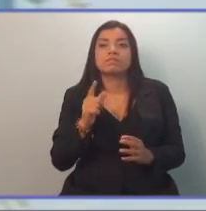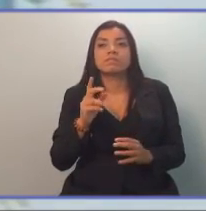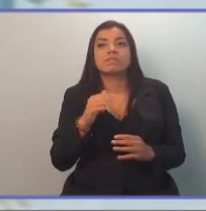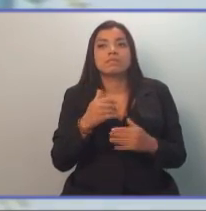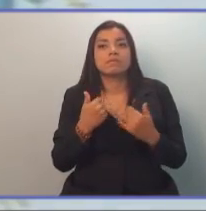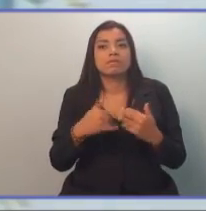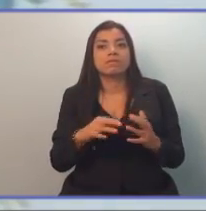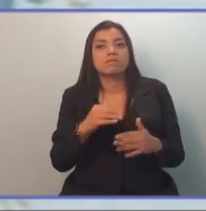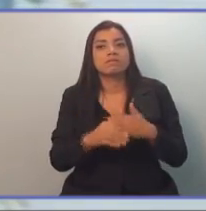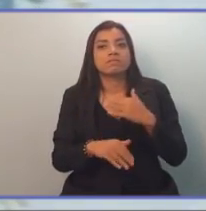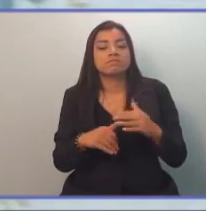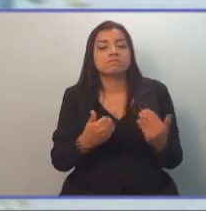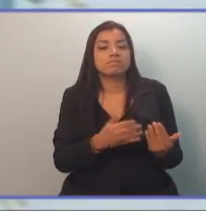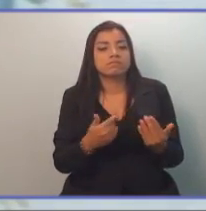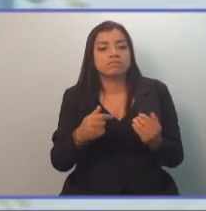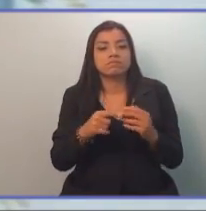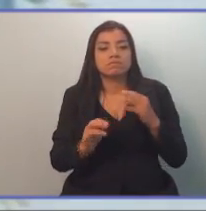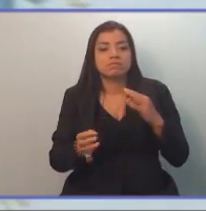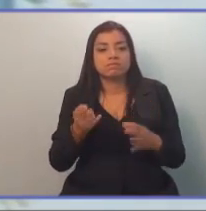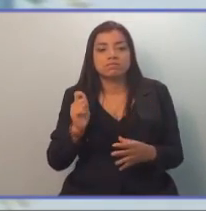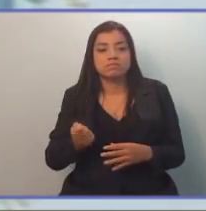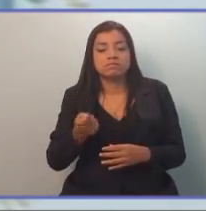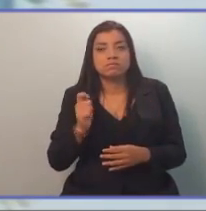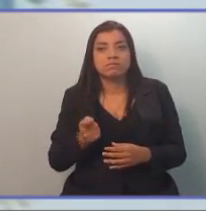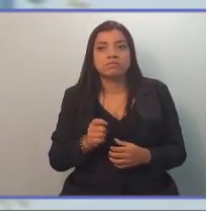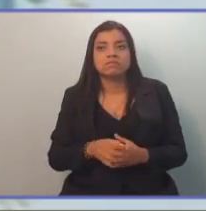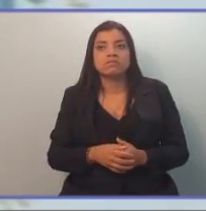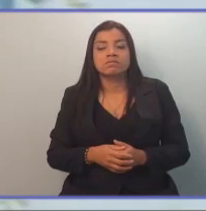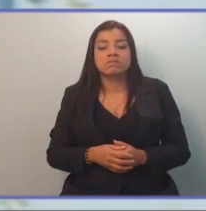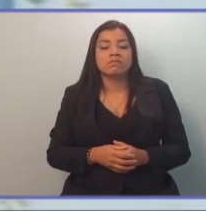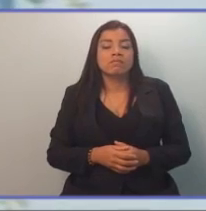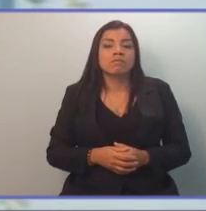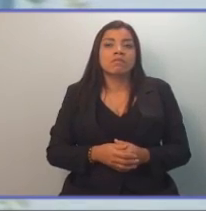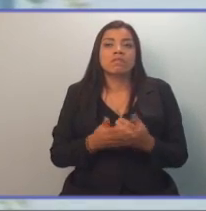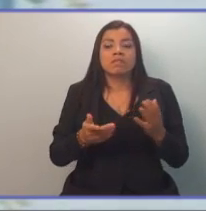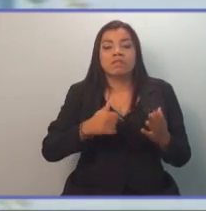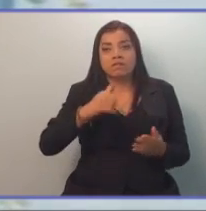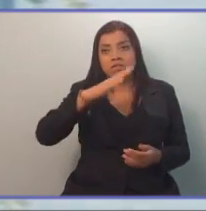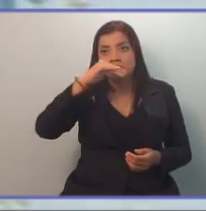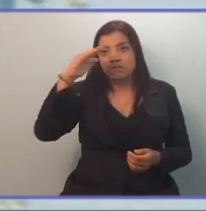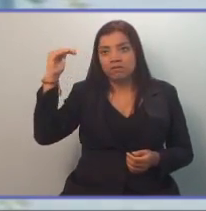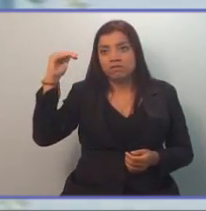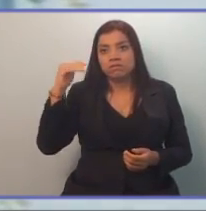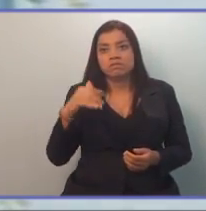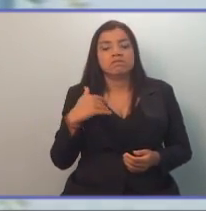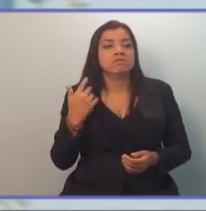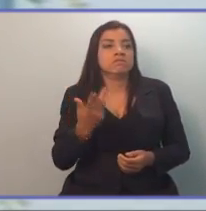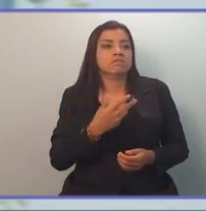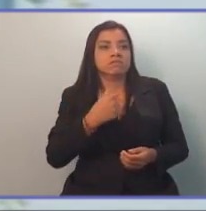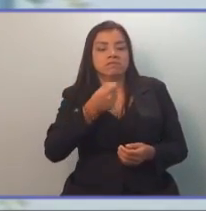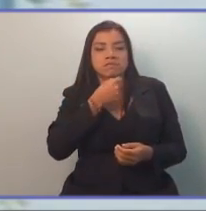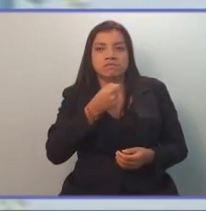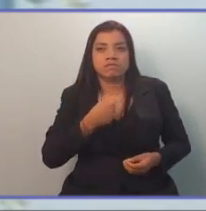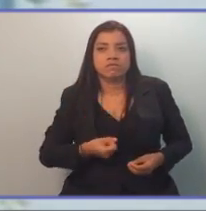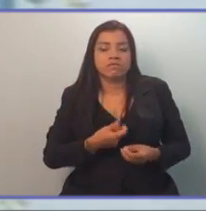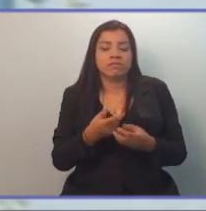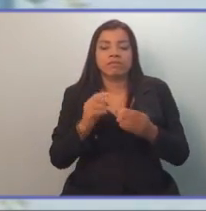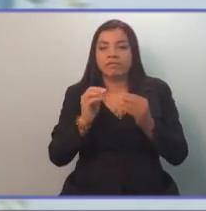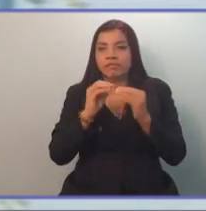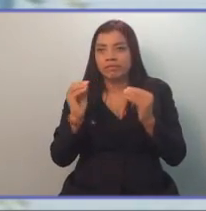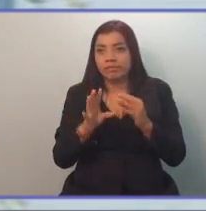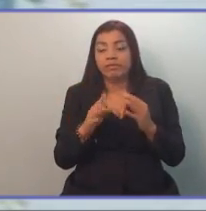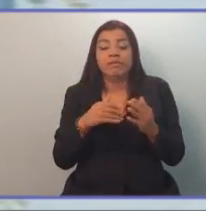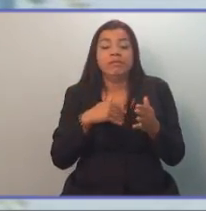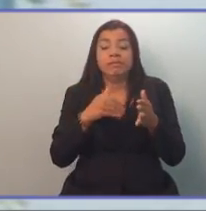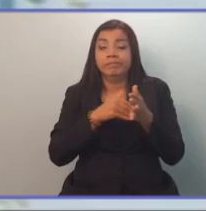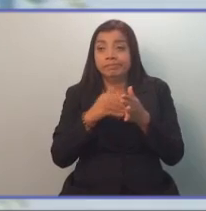paulatinamente trasladándose hacia los tribunales a nivel nacional. Tenemos la notificación electrónica también, que empezamos